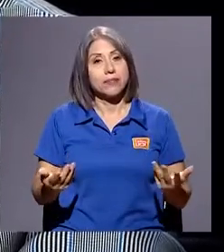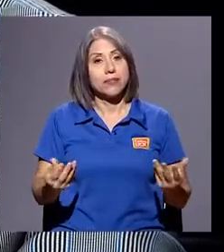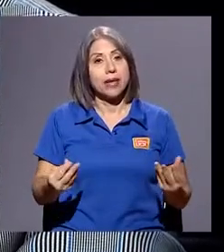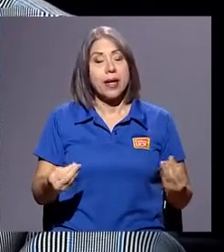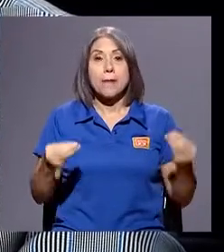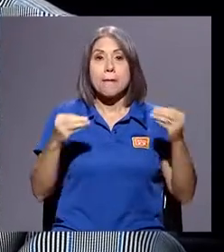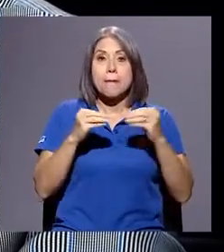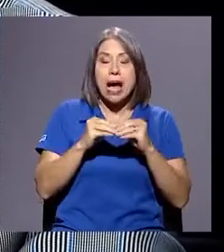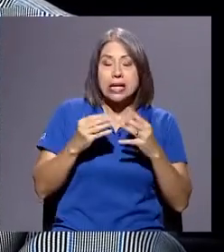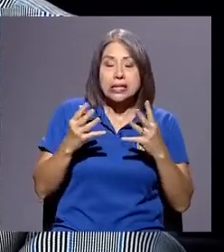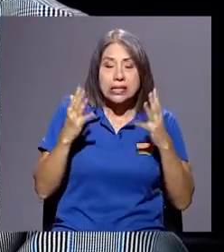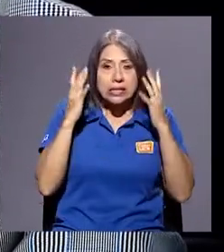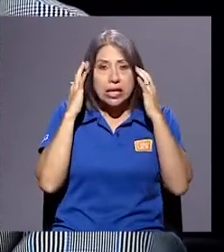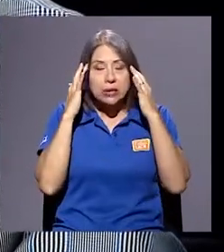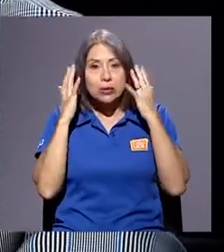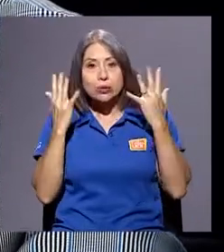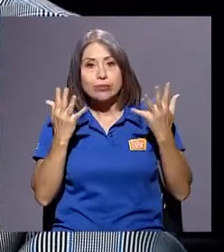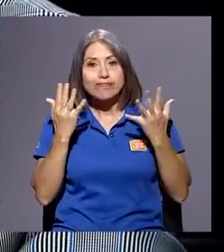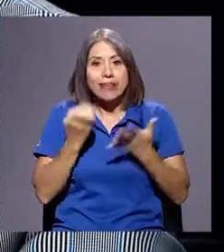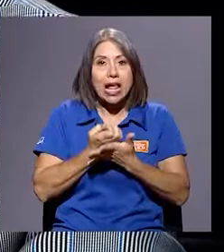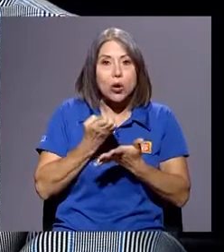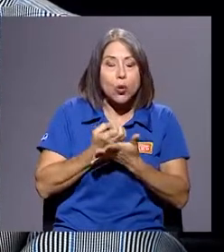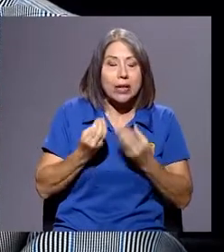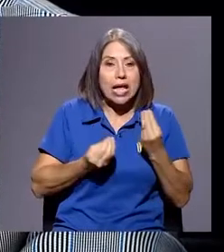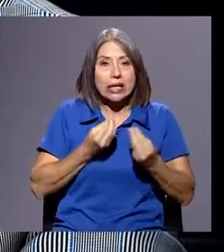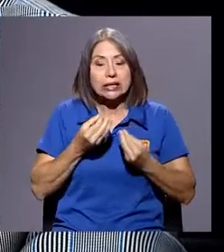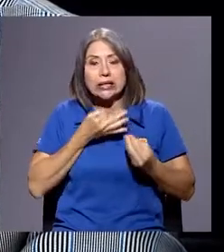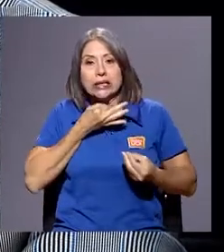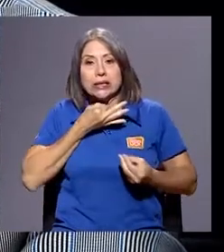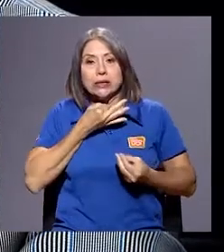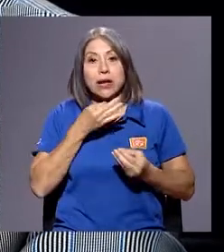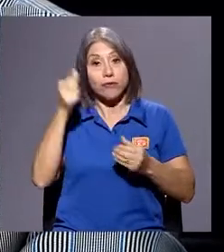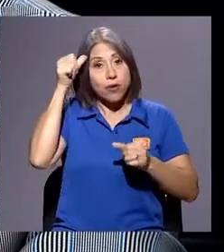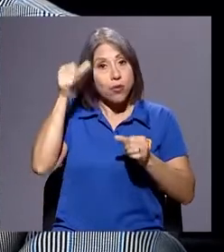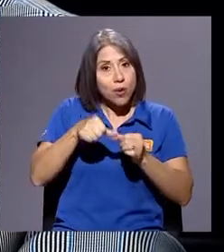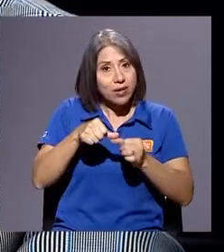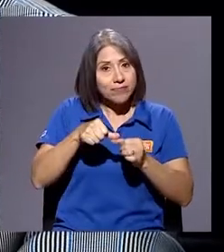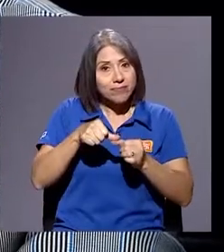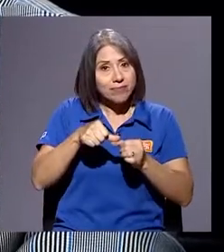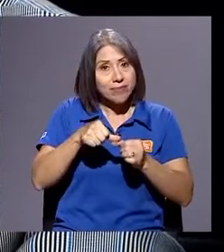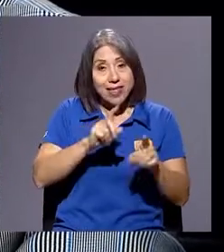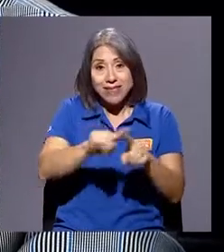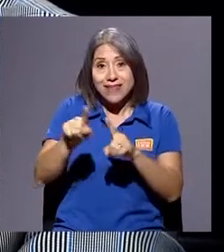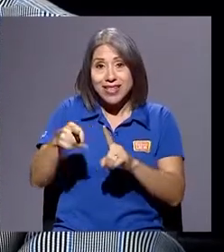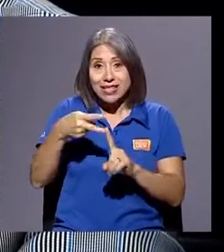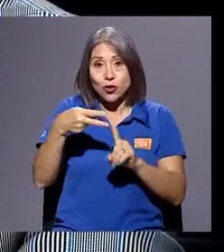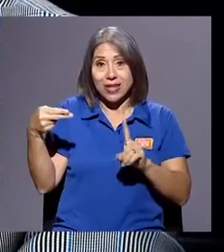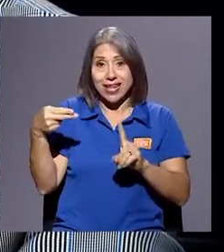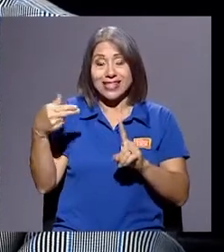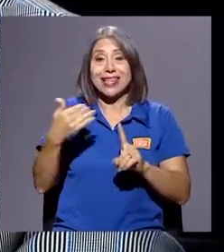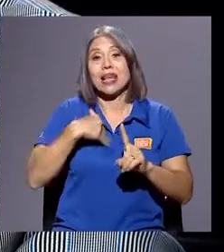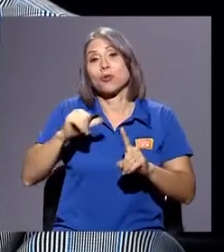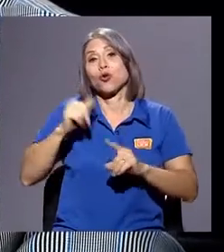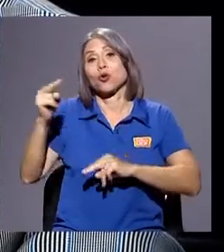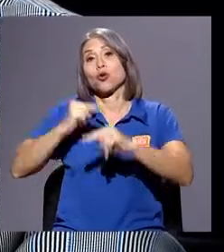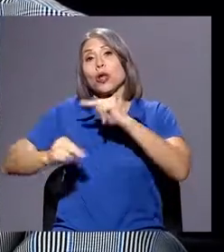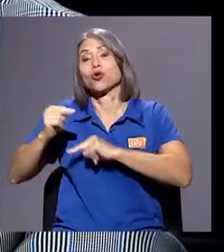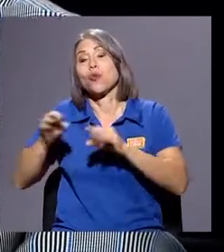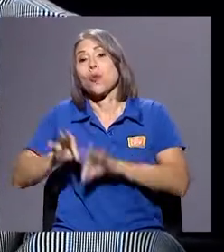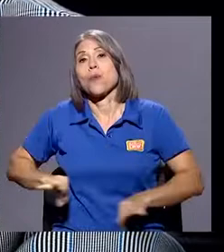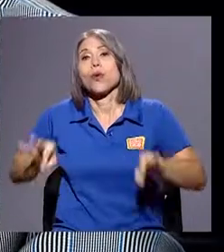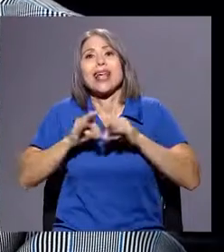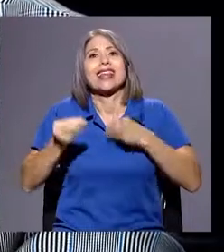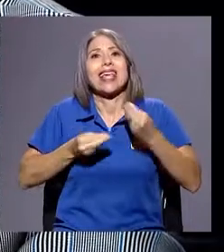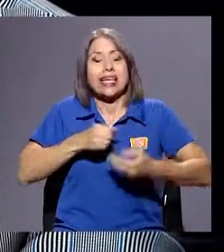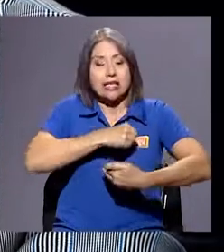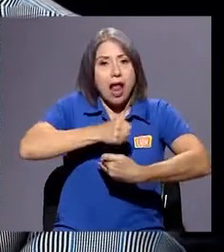más agobiante la economía. Recuerde que los hoteles, particularmente, tenemos otro negocio muy importante que es la gastronomía. Y